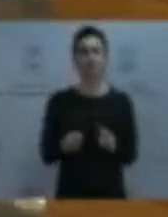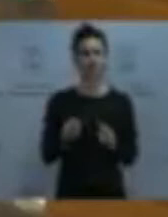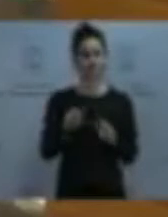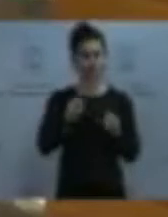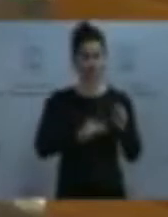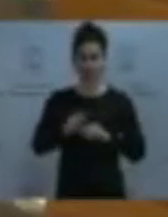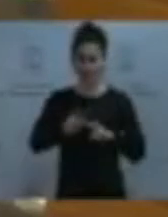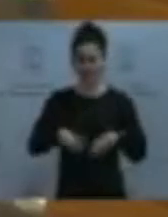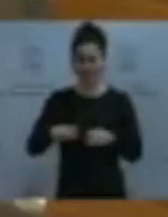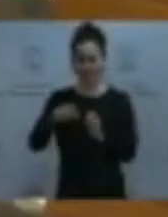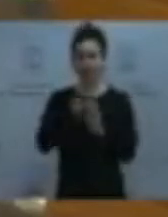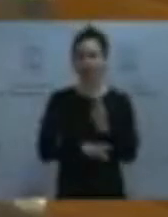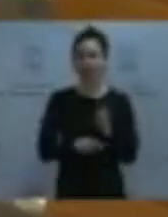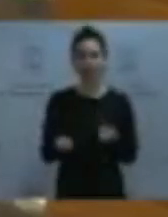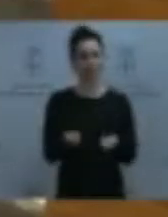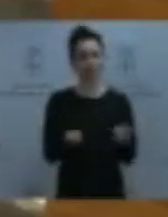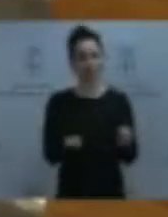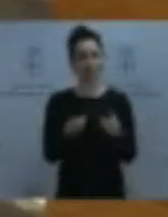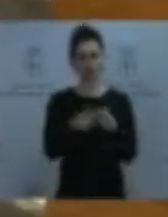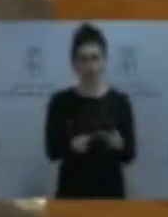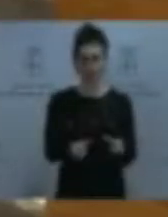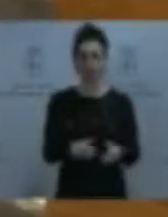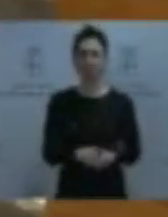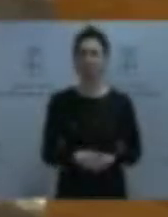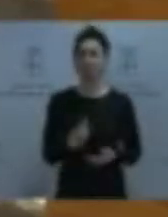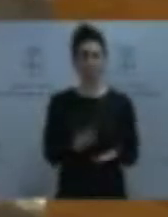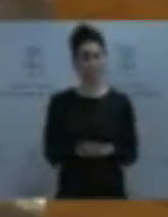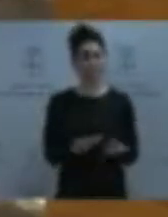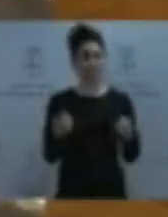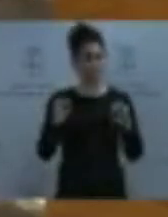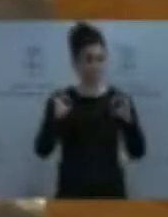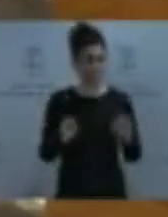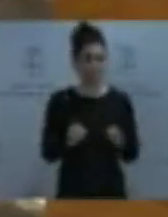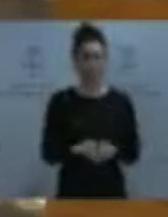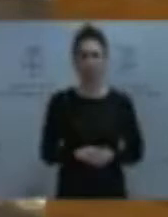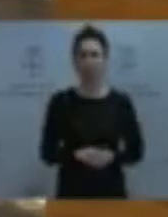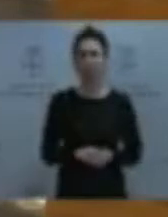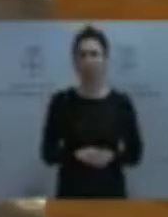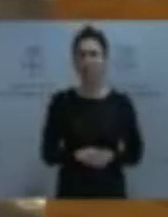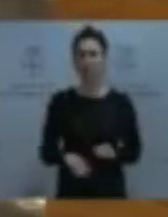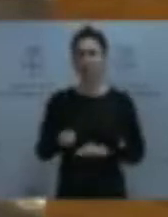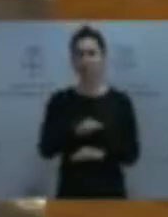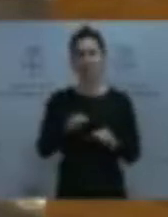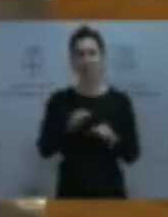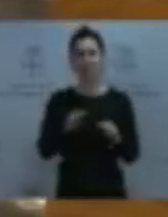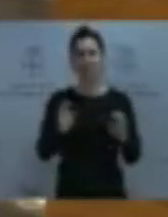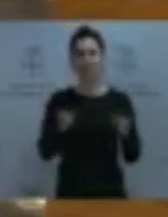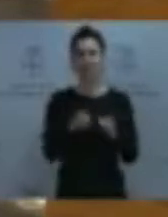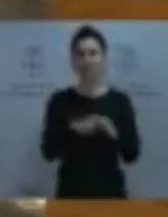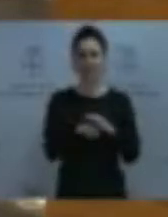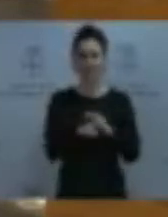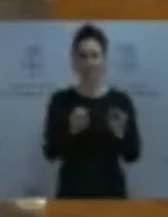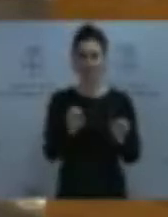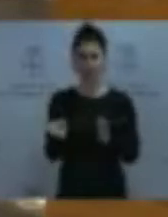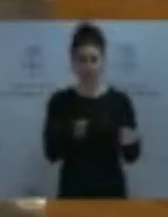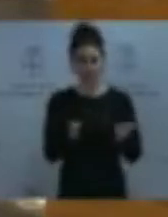que son evidentes por una parte, y por otra parte el cambio de los equipos gestores en ambas sociedades, ¿no? Le recuerdo también que,